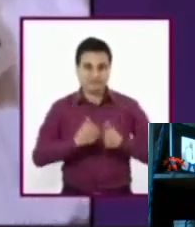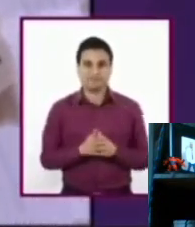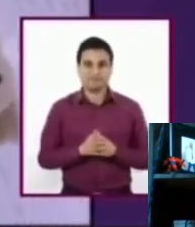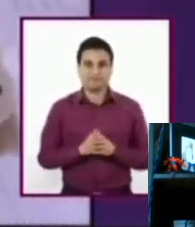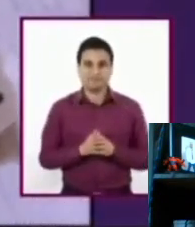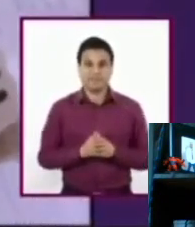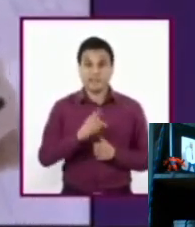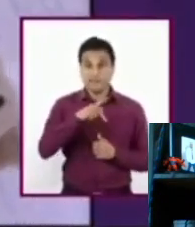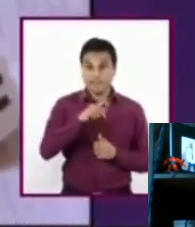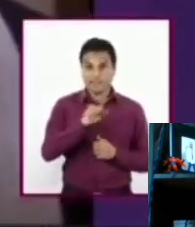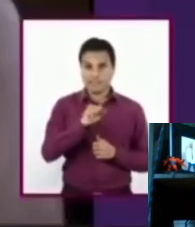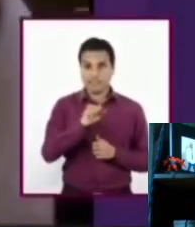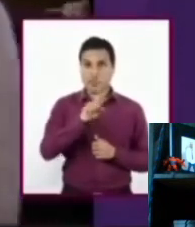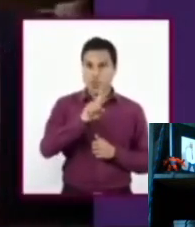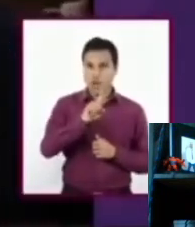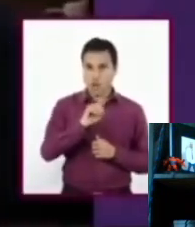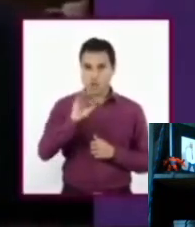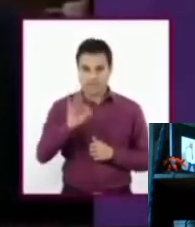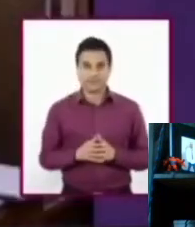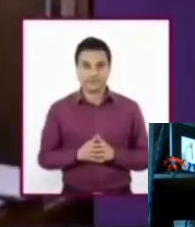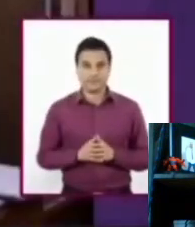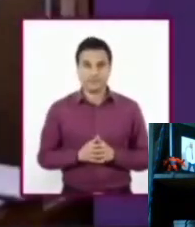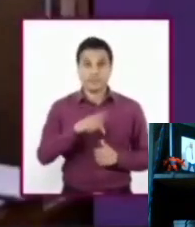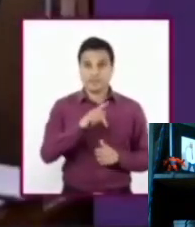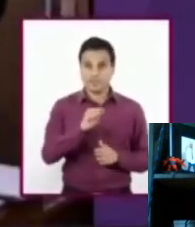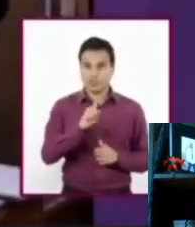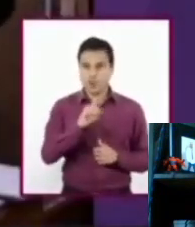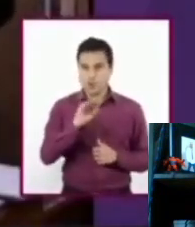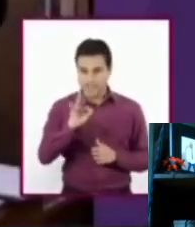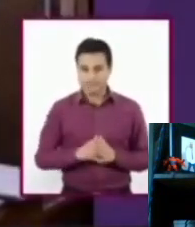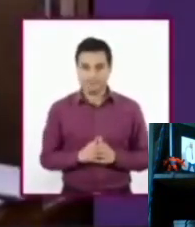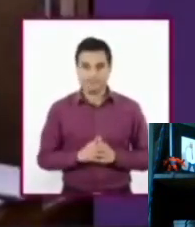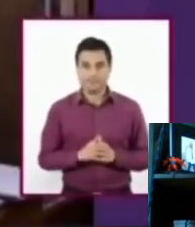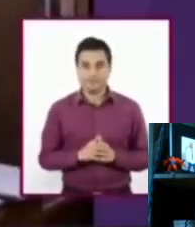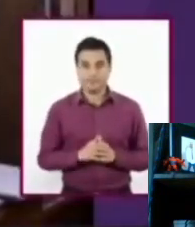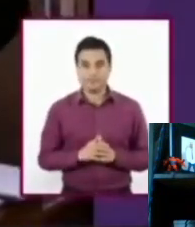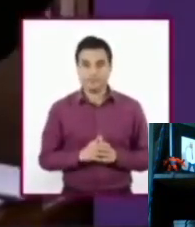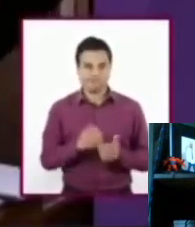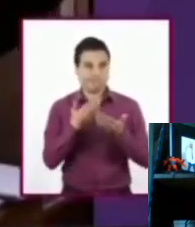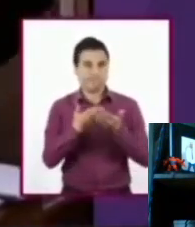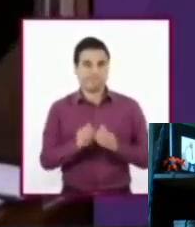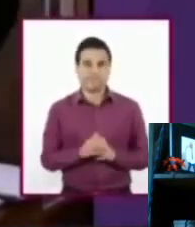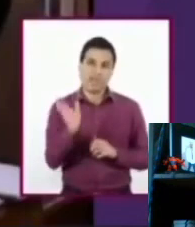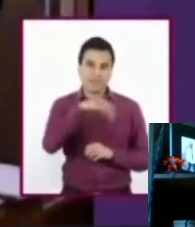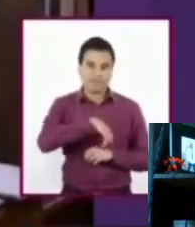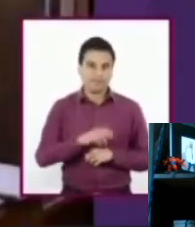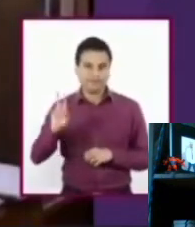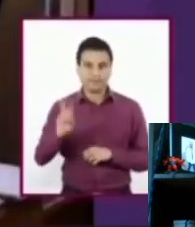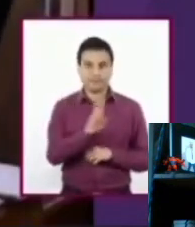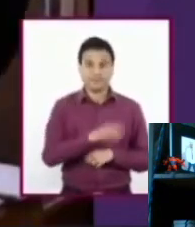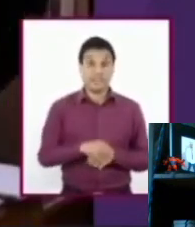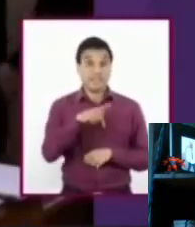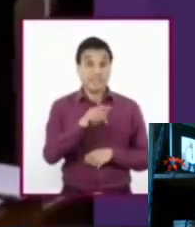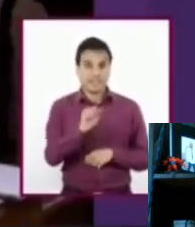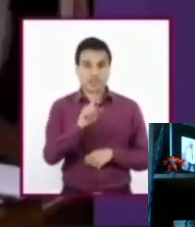y es bueno un agente y es bueno una vez y